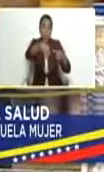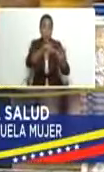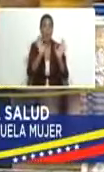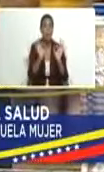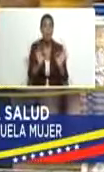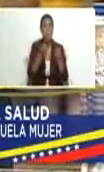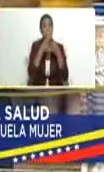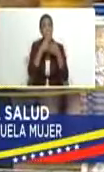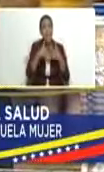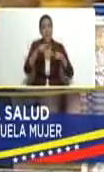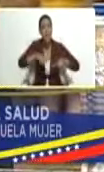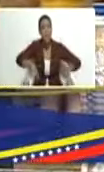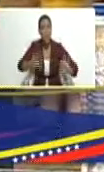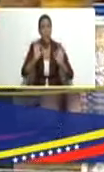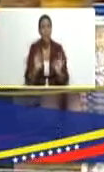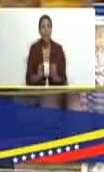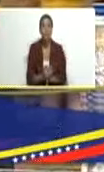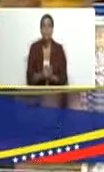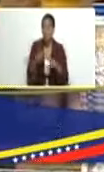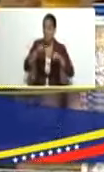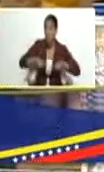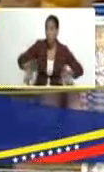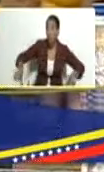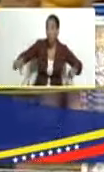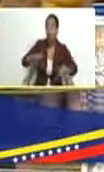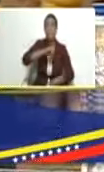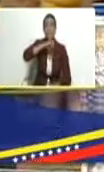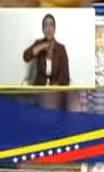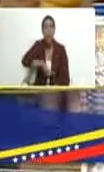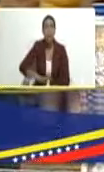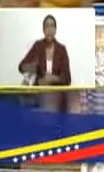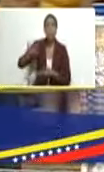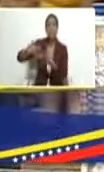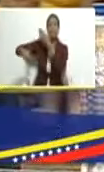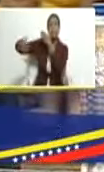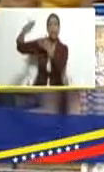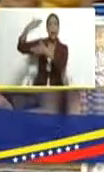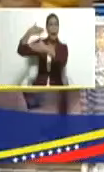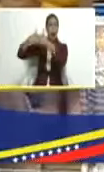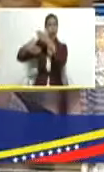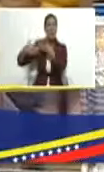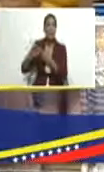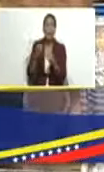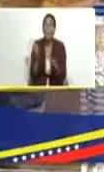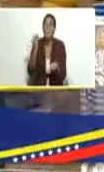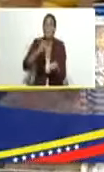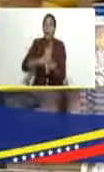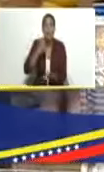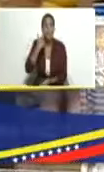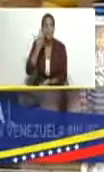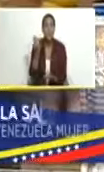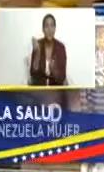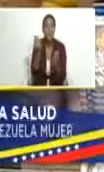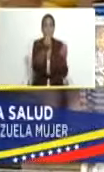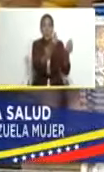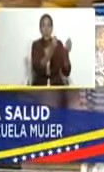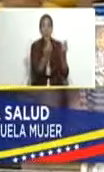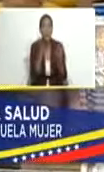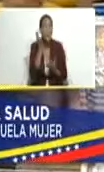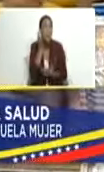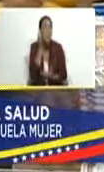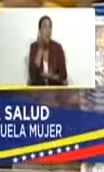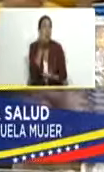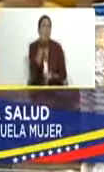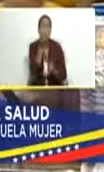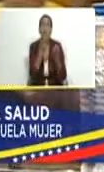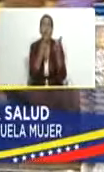sitio tan hermoso, en este núcleo endógeno, que está más hermoso porque mira la cantidad de mujeres que hay aquí,